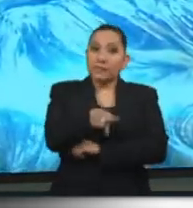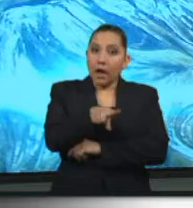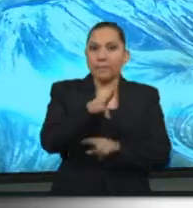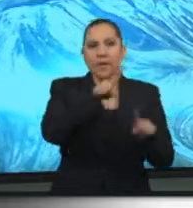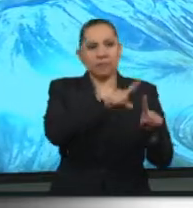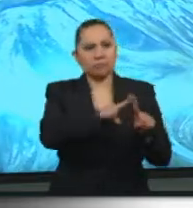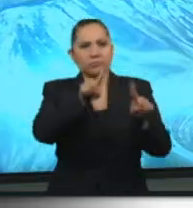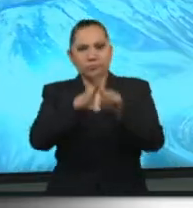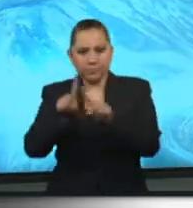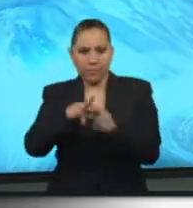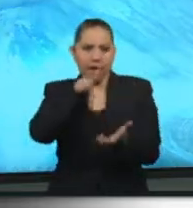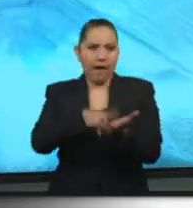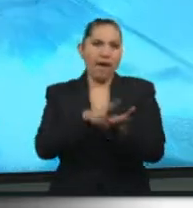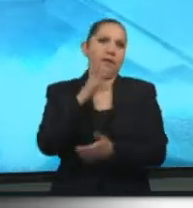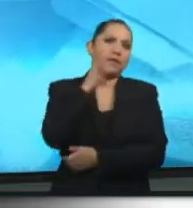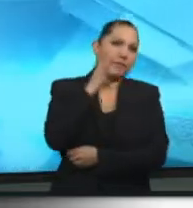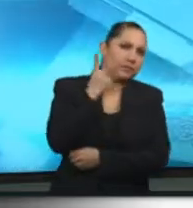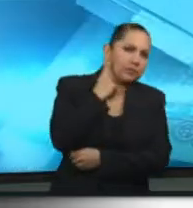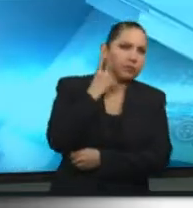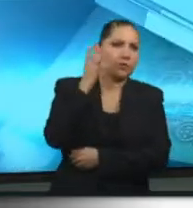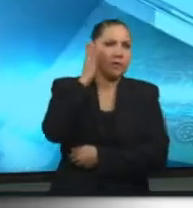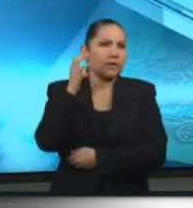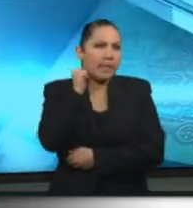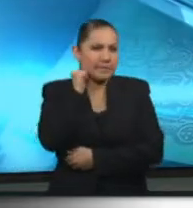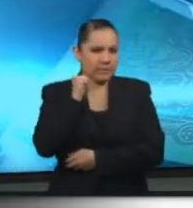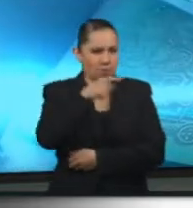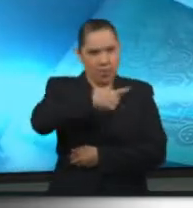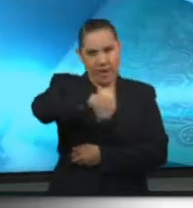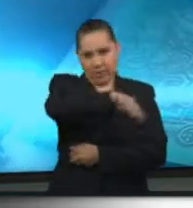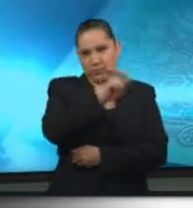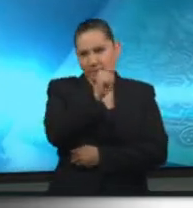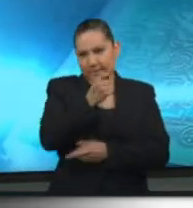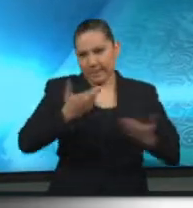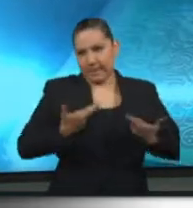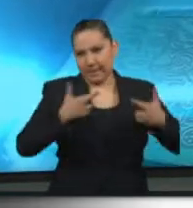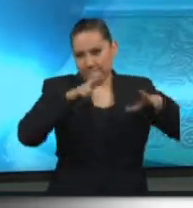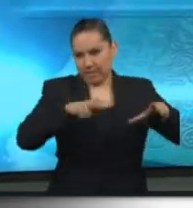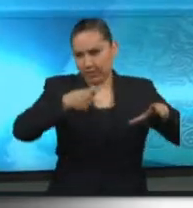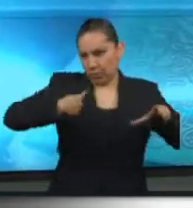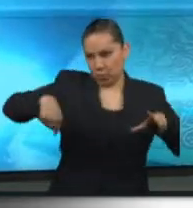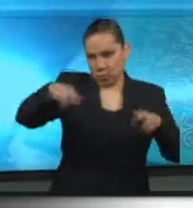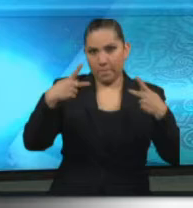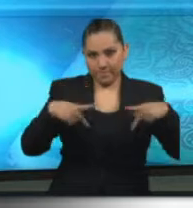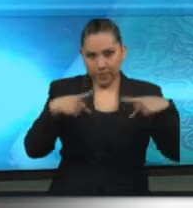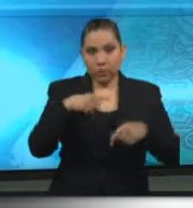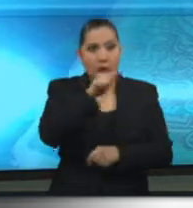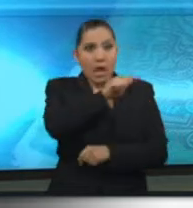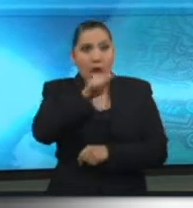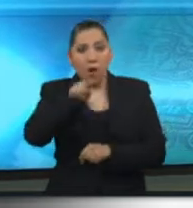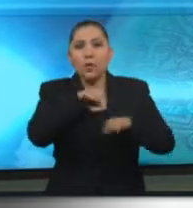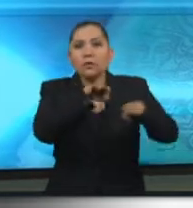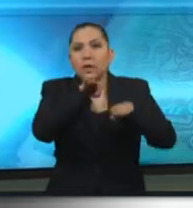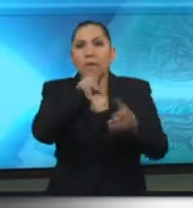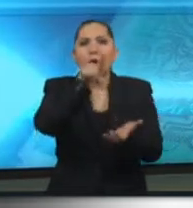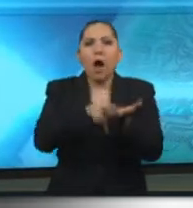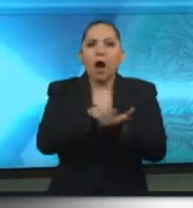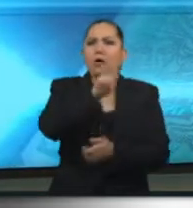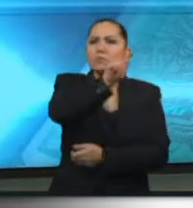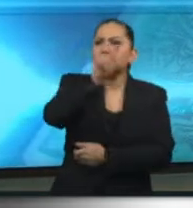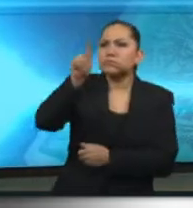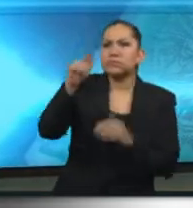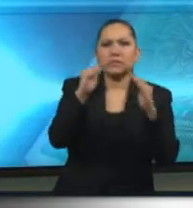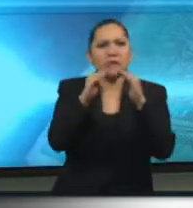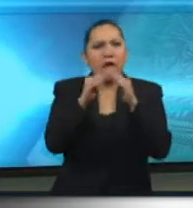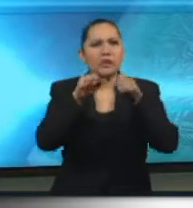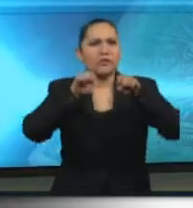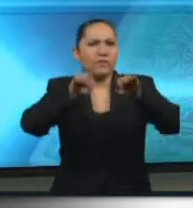nuestros representantes en ambas cámaras del Congreso Federal, quienes se encuentran, por cierto, desarrollando actividades a distancia. Así que, por favor,